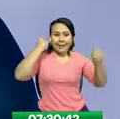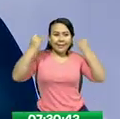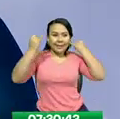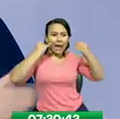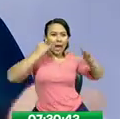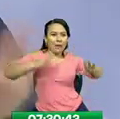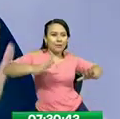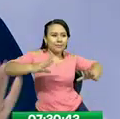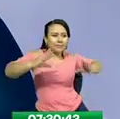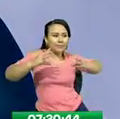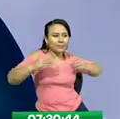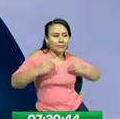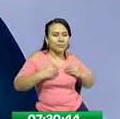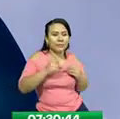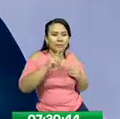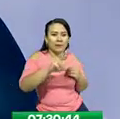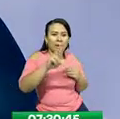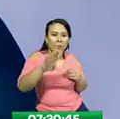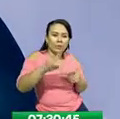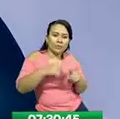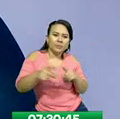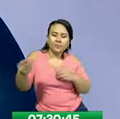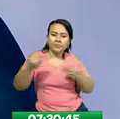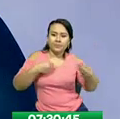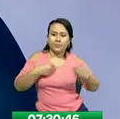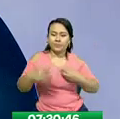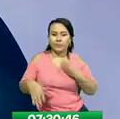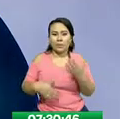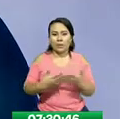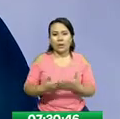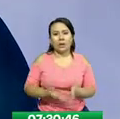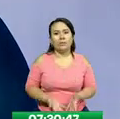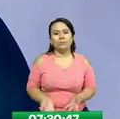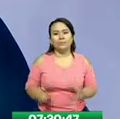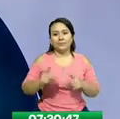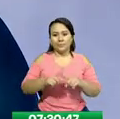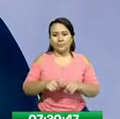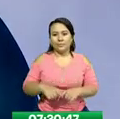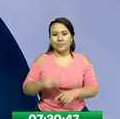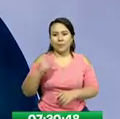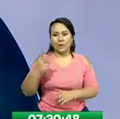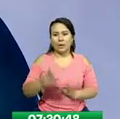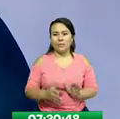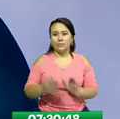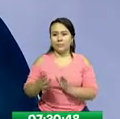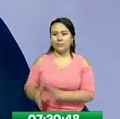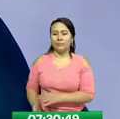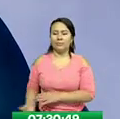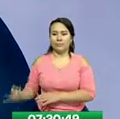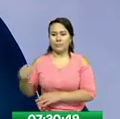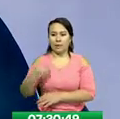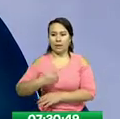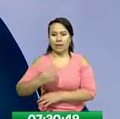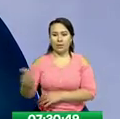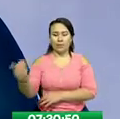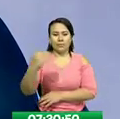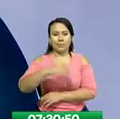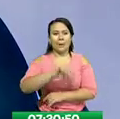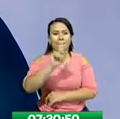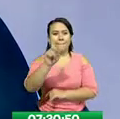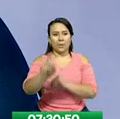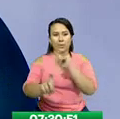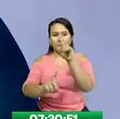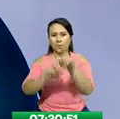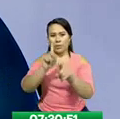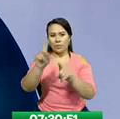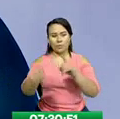aceptación definitiva porque son 3 respuestas que podríamos recibir. No, muchas gracias, de una parte, sí, nos adherimos. Y ciertas preguntas que